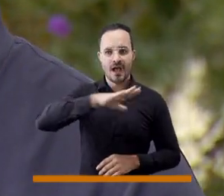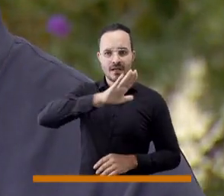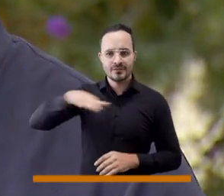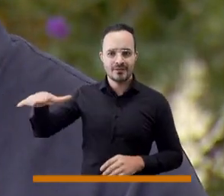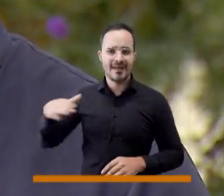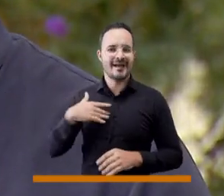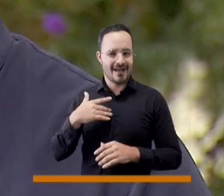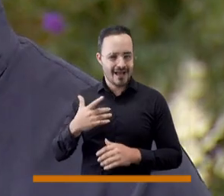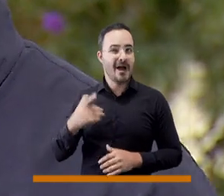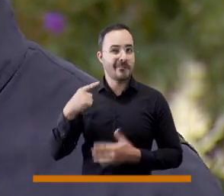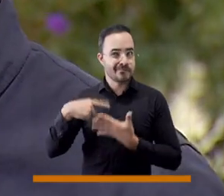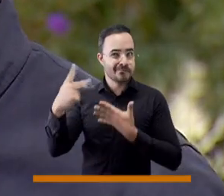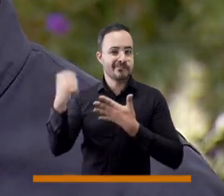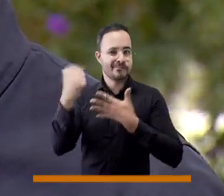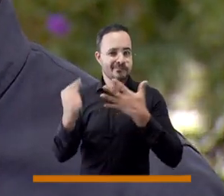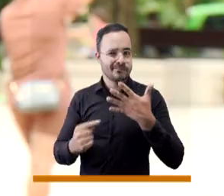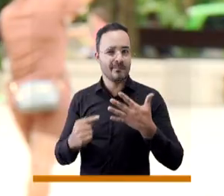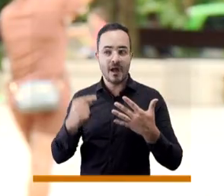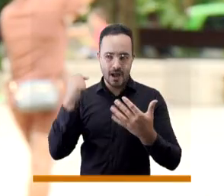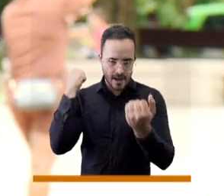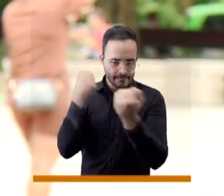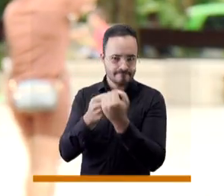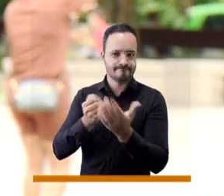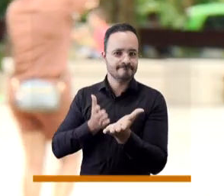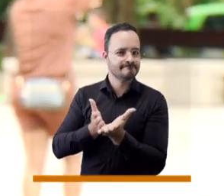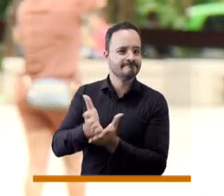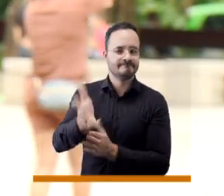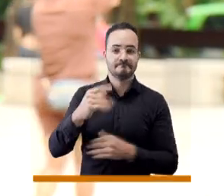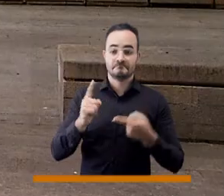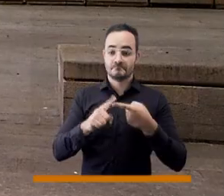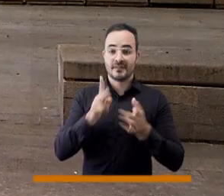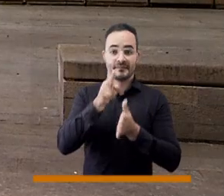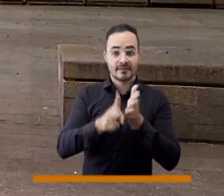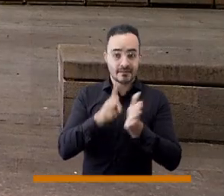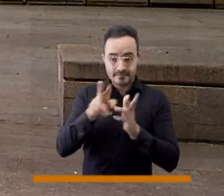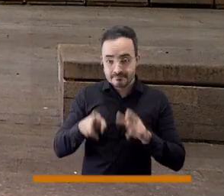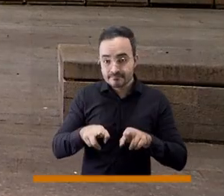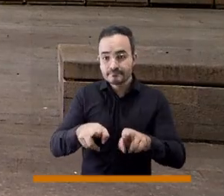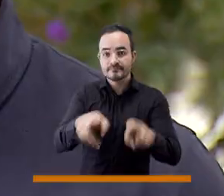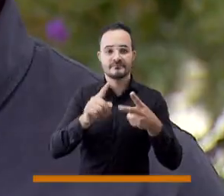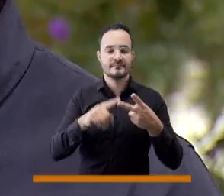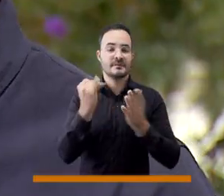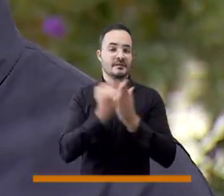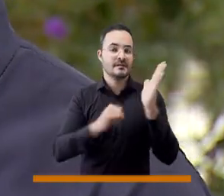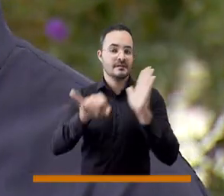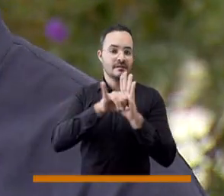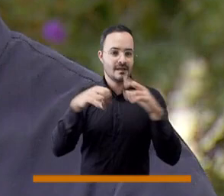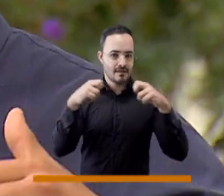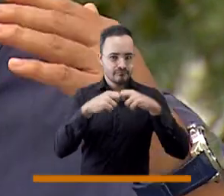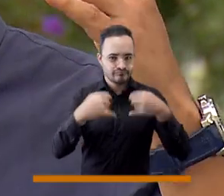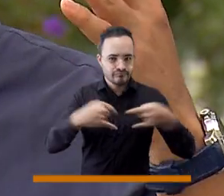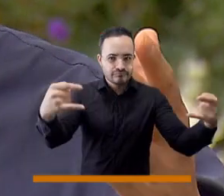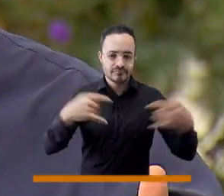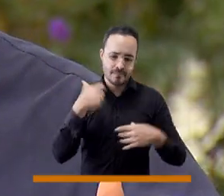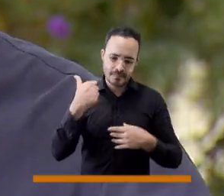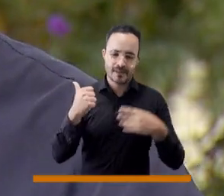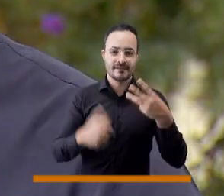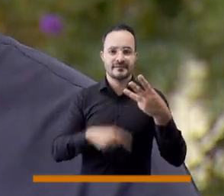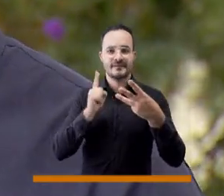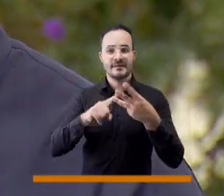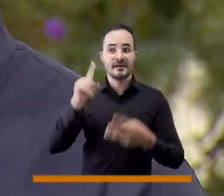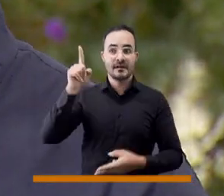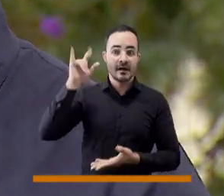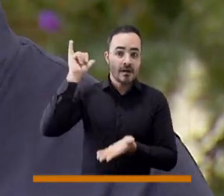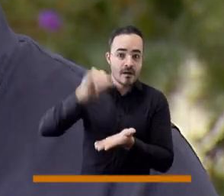Antioquia que le apueste a esas grandes obras, al Tren del Río, que saque adelante a Hidroituango, que podamos hacer la